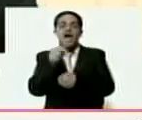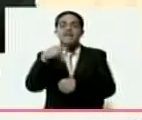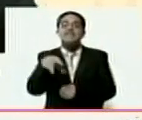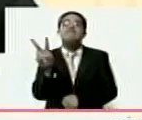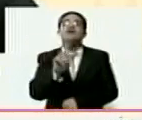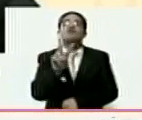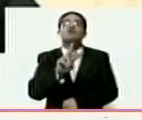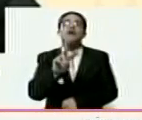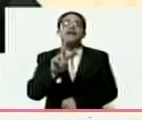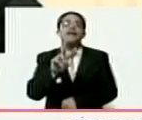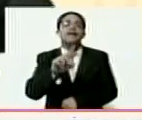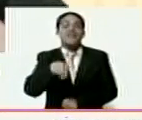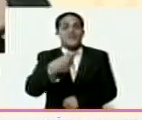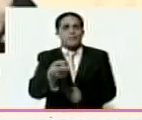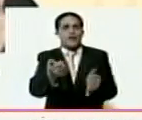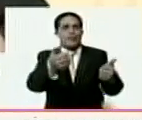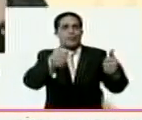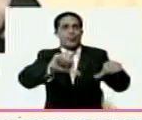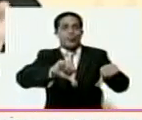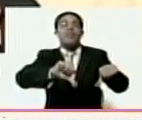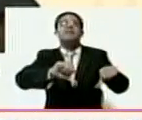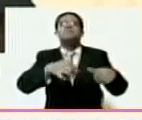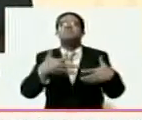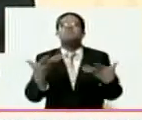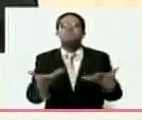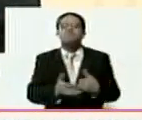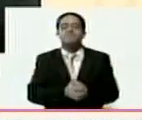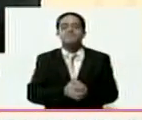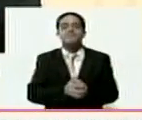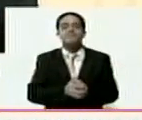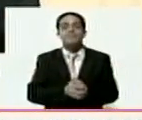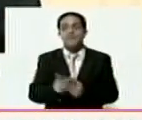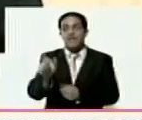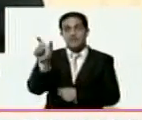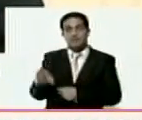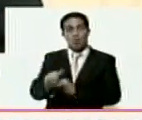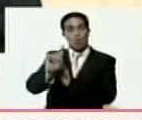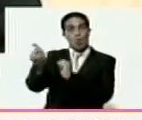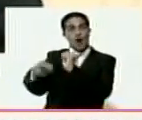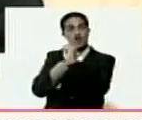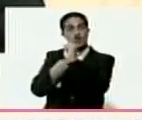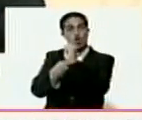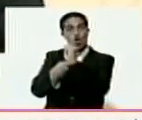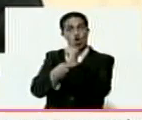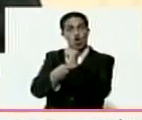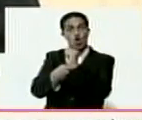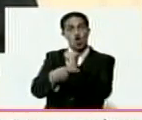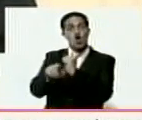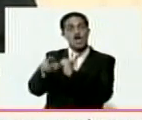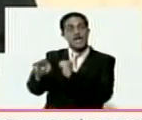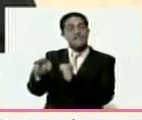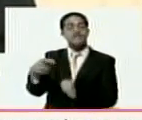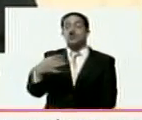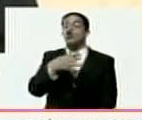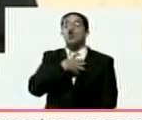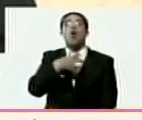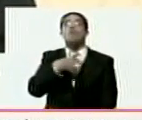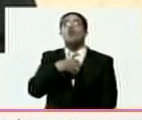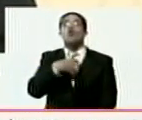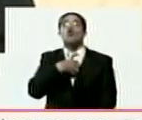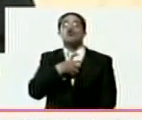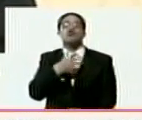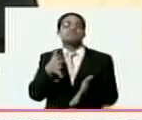fracasó por completo, en una crisis terminal cuando el señor Guaidó fue incapaz de ser reelegido